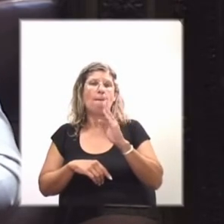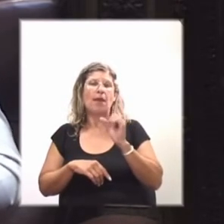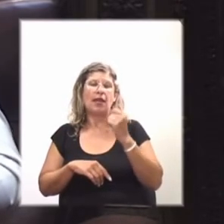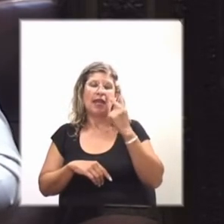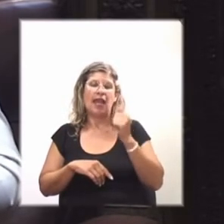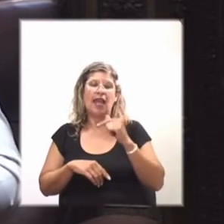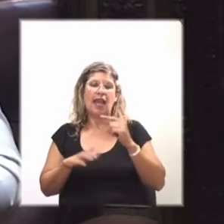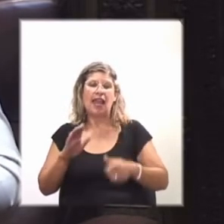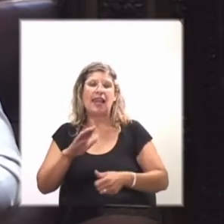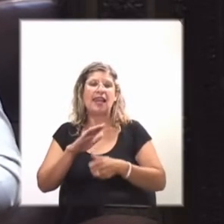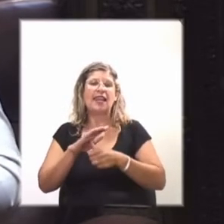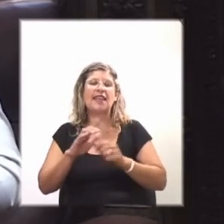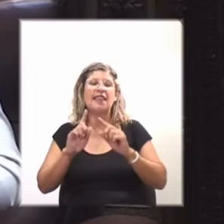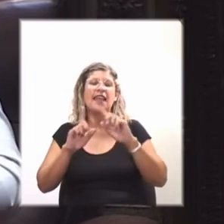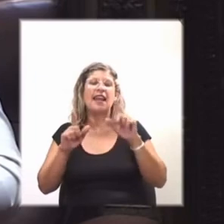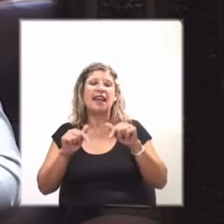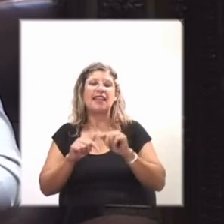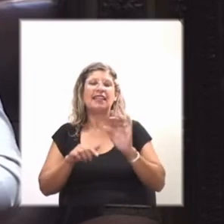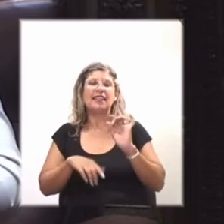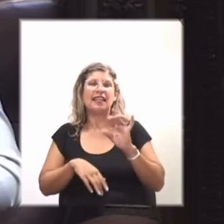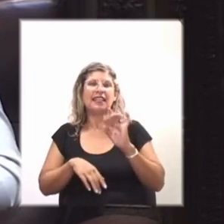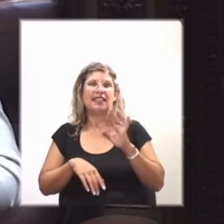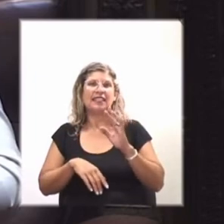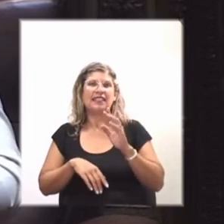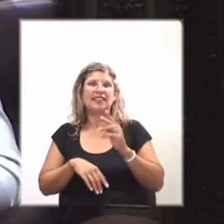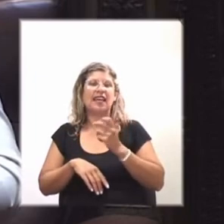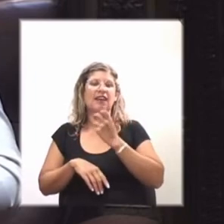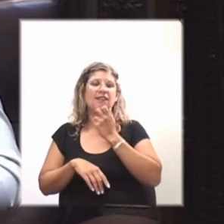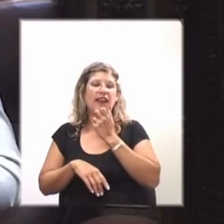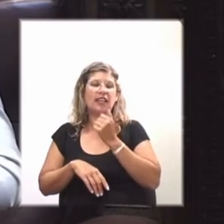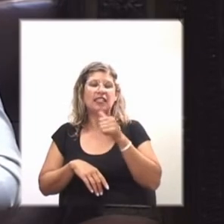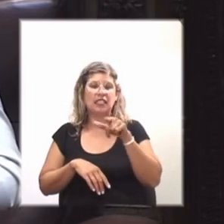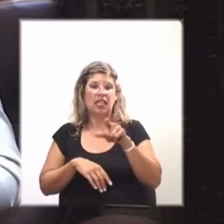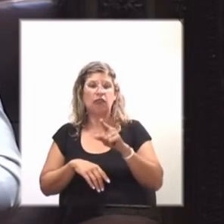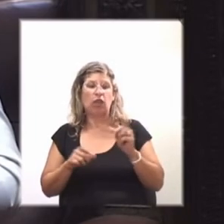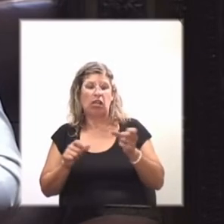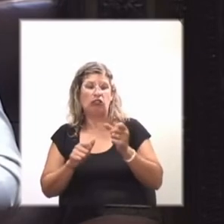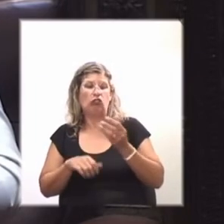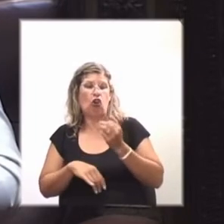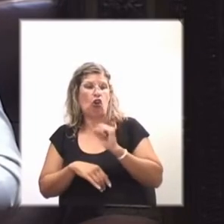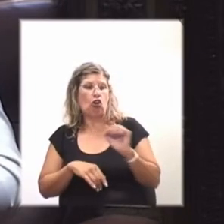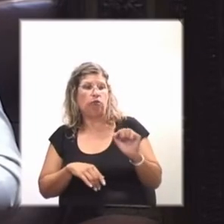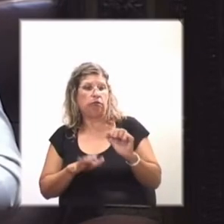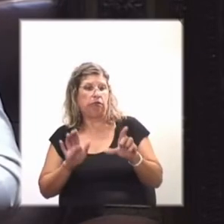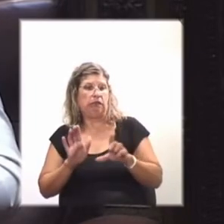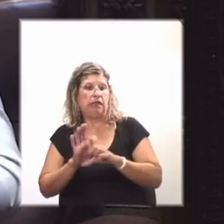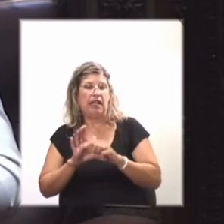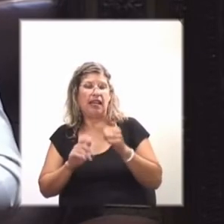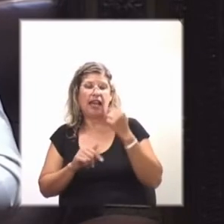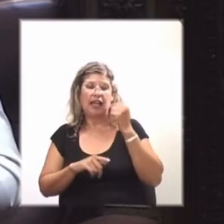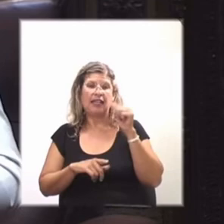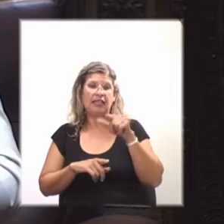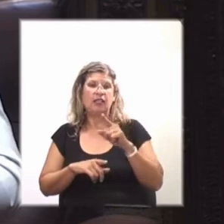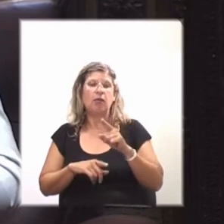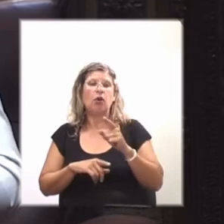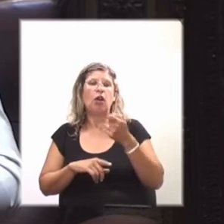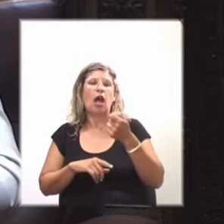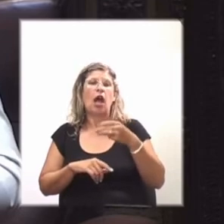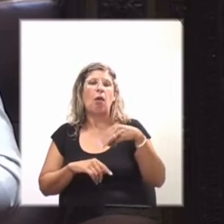Valle, había denunciado una acción ilegal de los militares ocurrida por la influencia del ex Tupamaro, Amodio